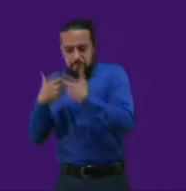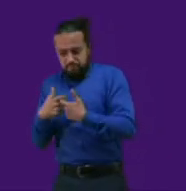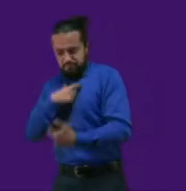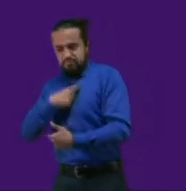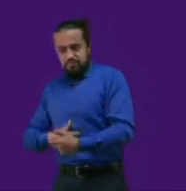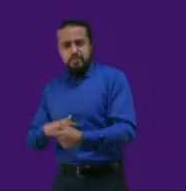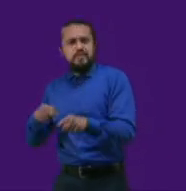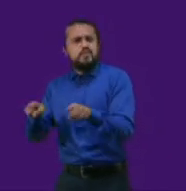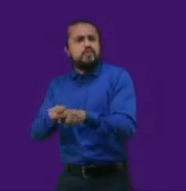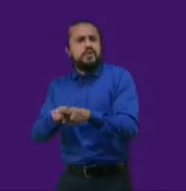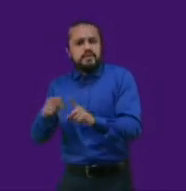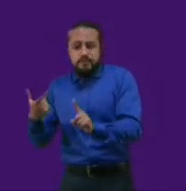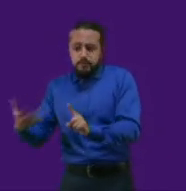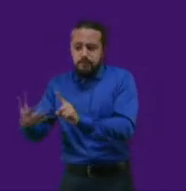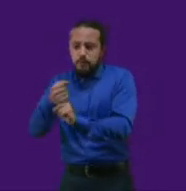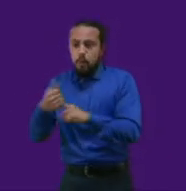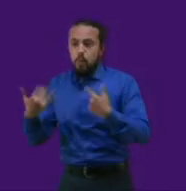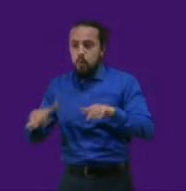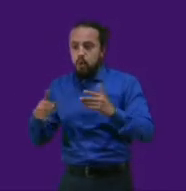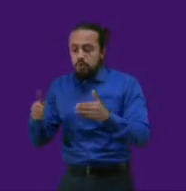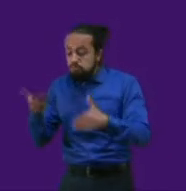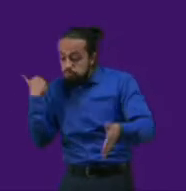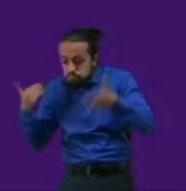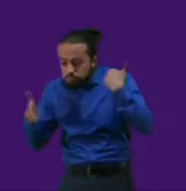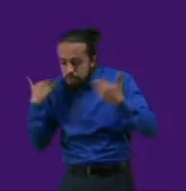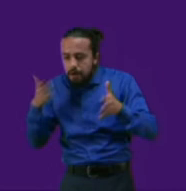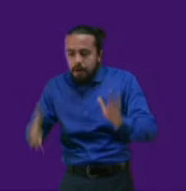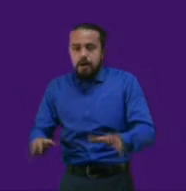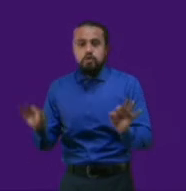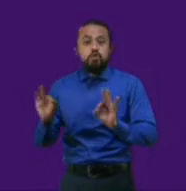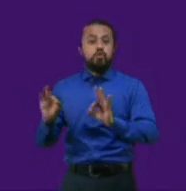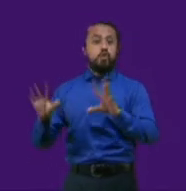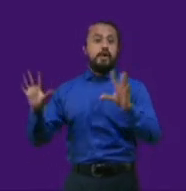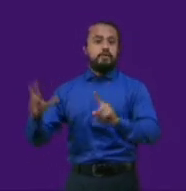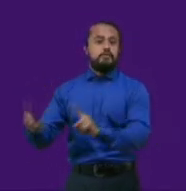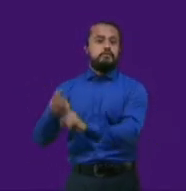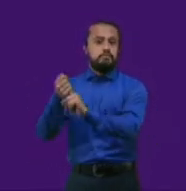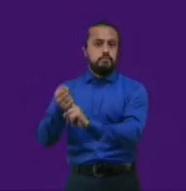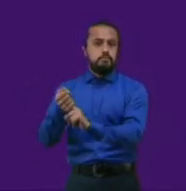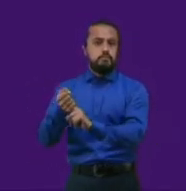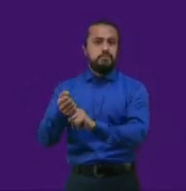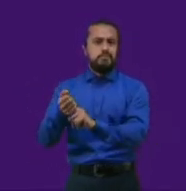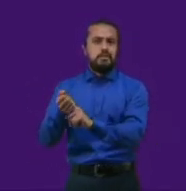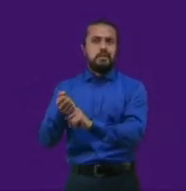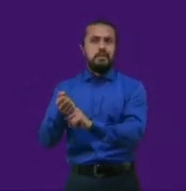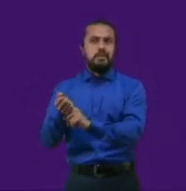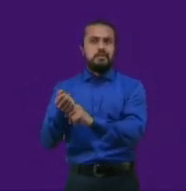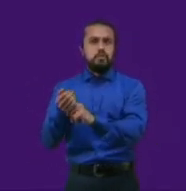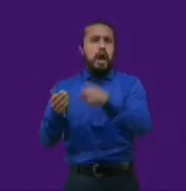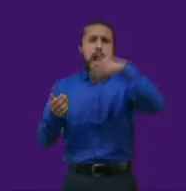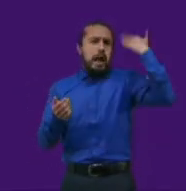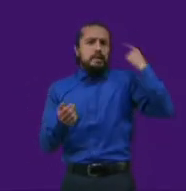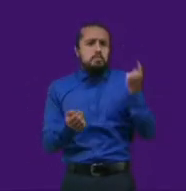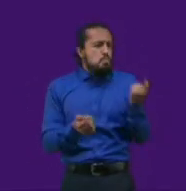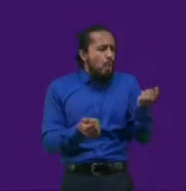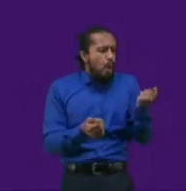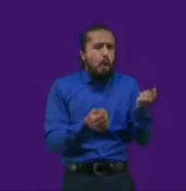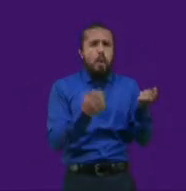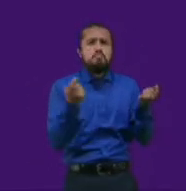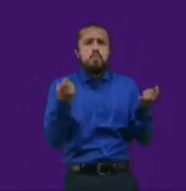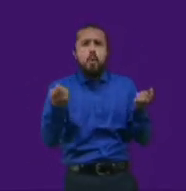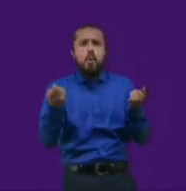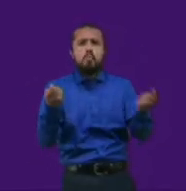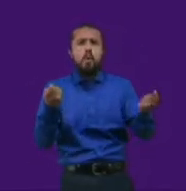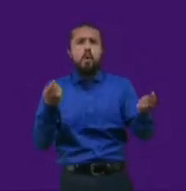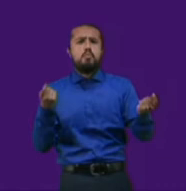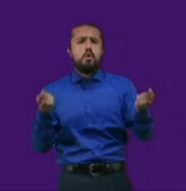un descubrimiento porque estábamos trabajando incluso desde antes que llegara como toda esta ola donde hay tanta transformación